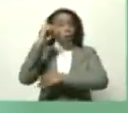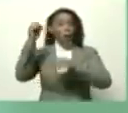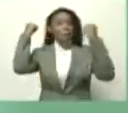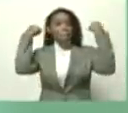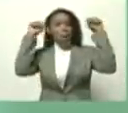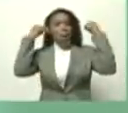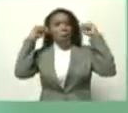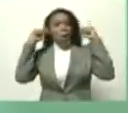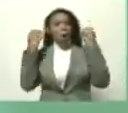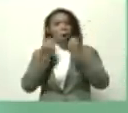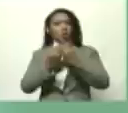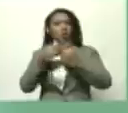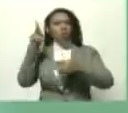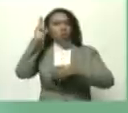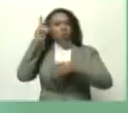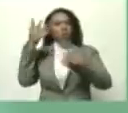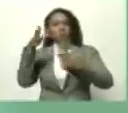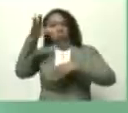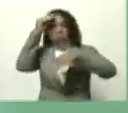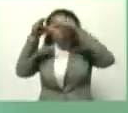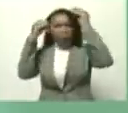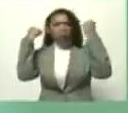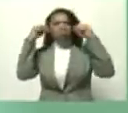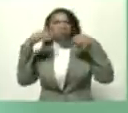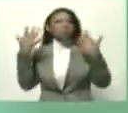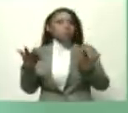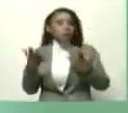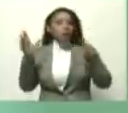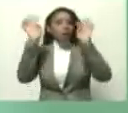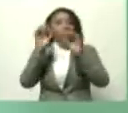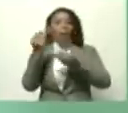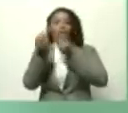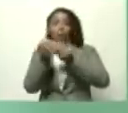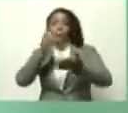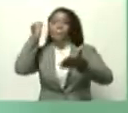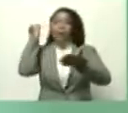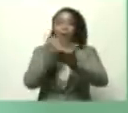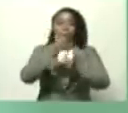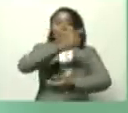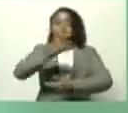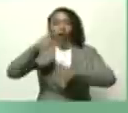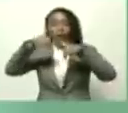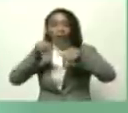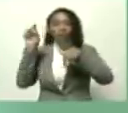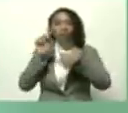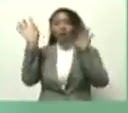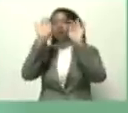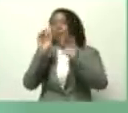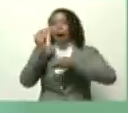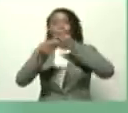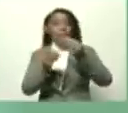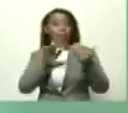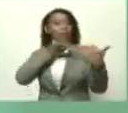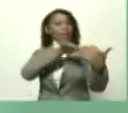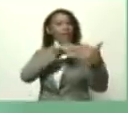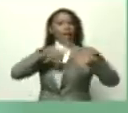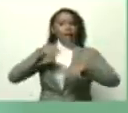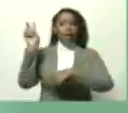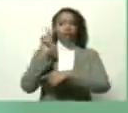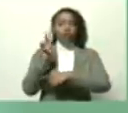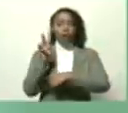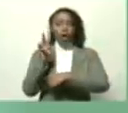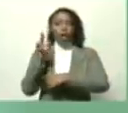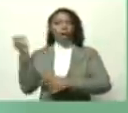muchachos. ¿A entrenarse en qué? En formas de matar gente en Venezuela, en formas de hacer la guerra en Venezuela, a